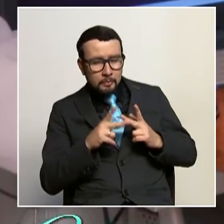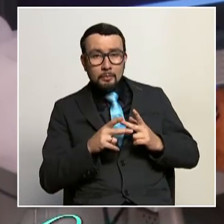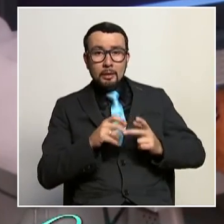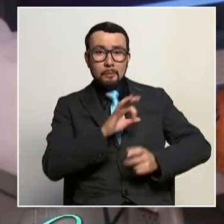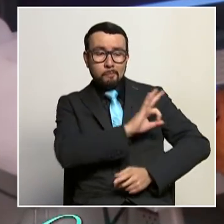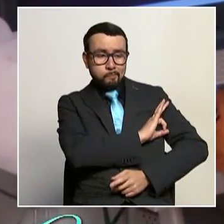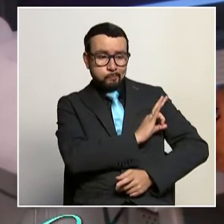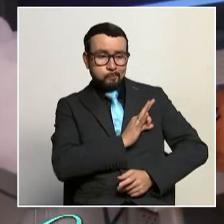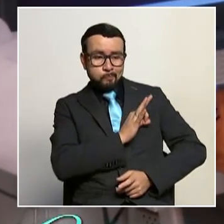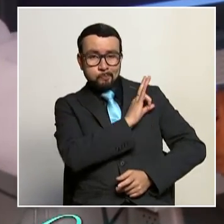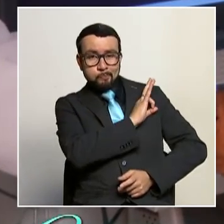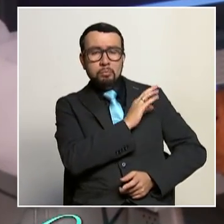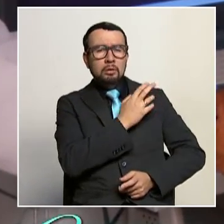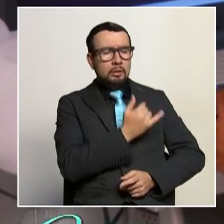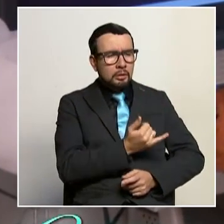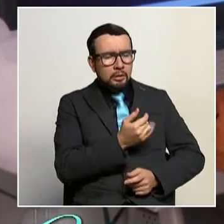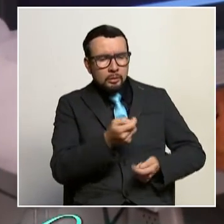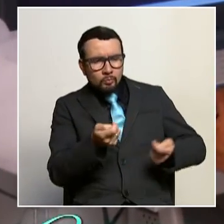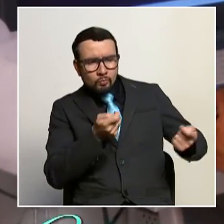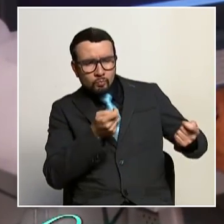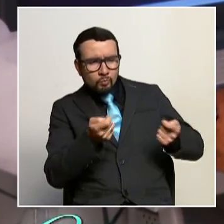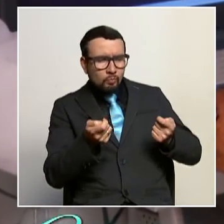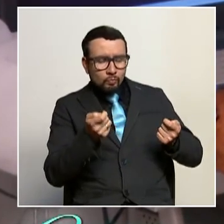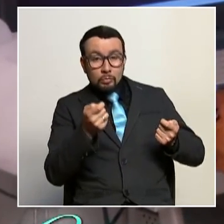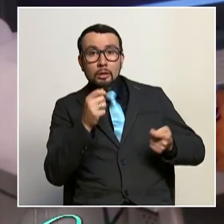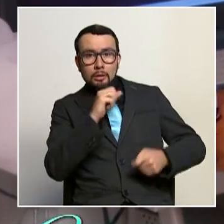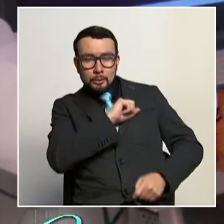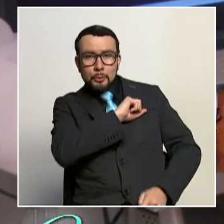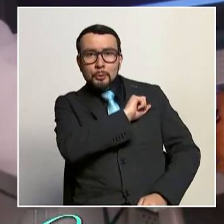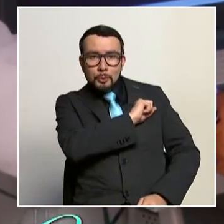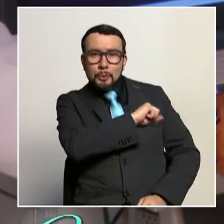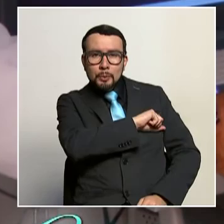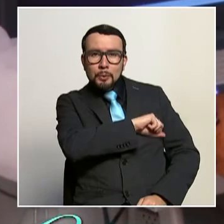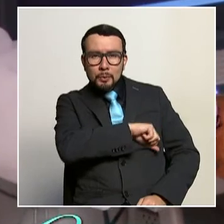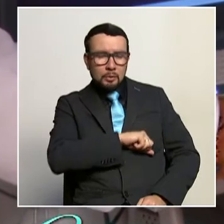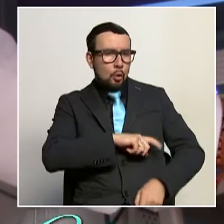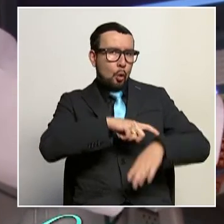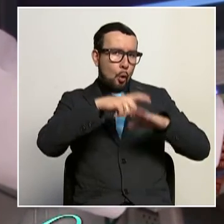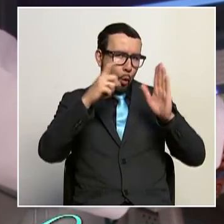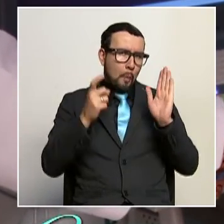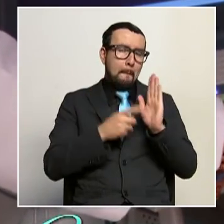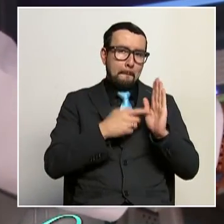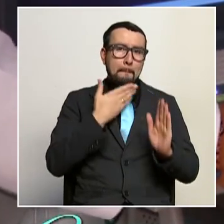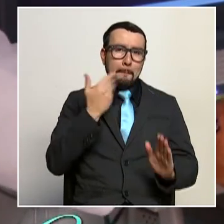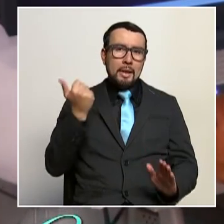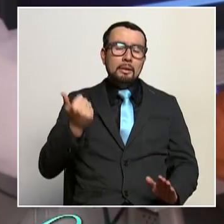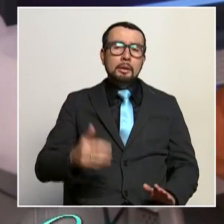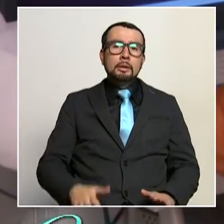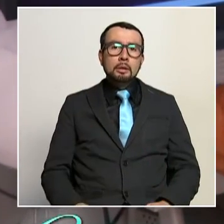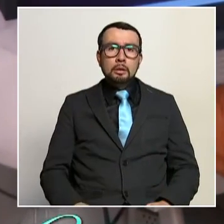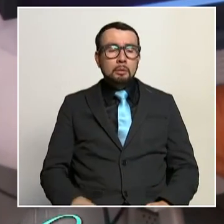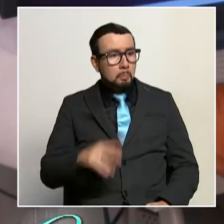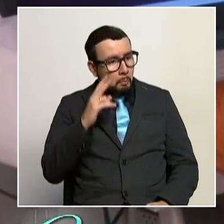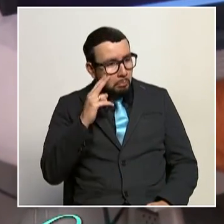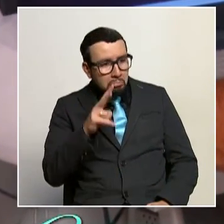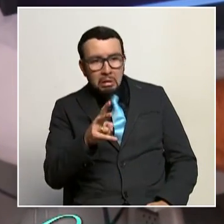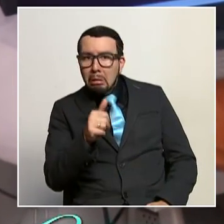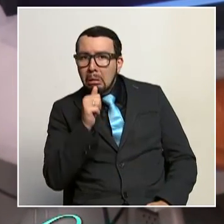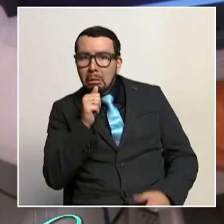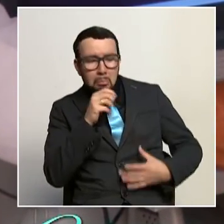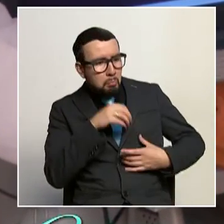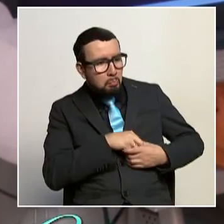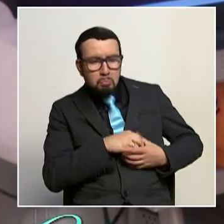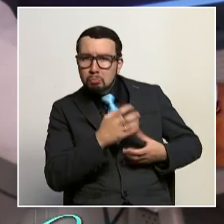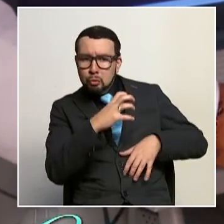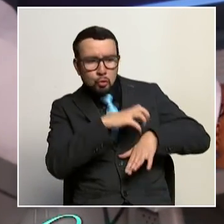y esto nos complementa y nos hace que el examen sea mucho más completo. Vemos que no hay líquido, no hay quistes, no